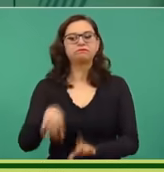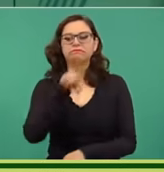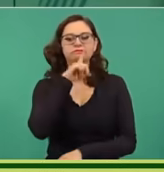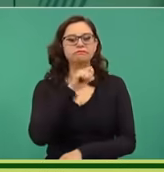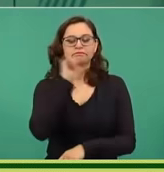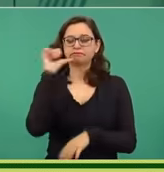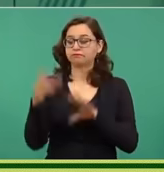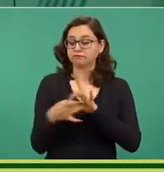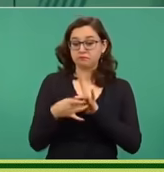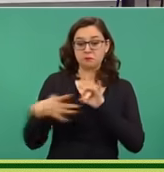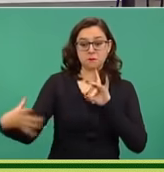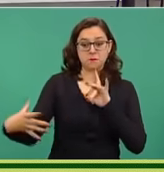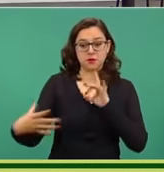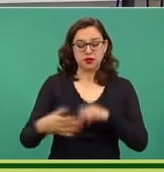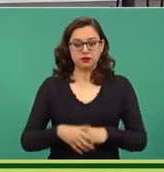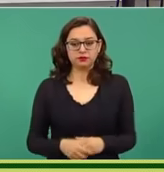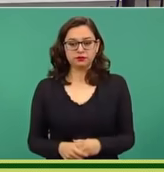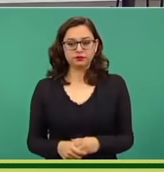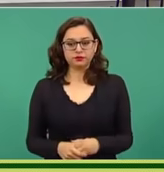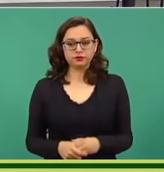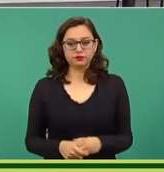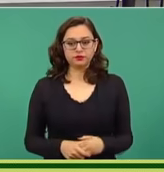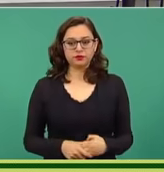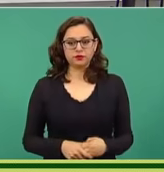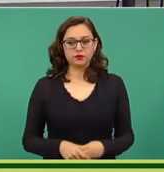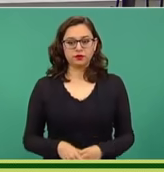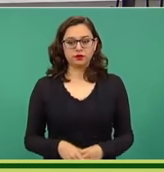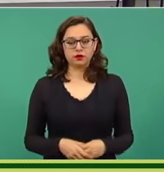ojalá se pueda conseguir